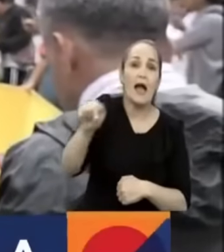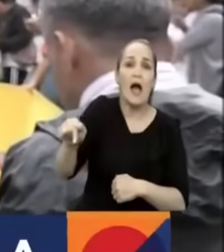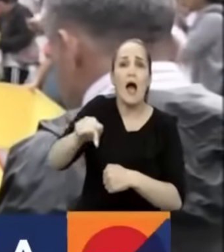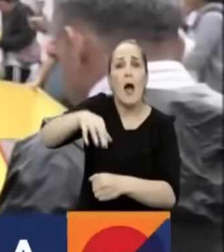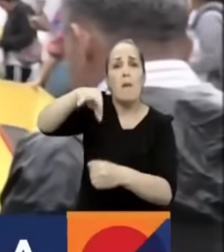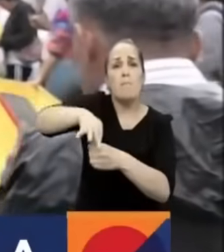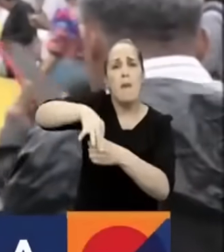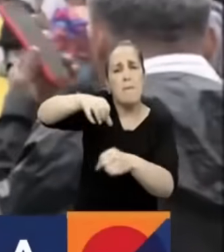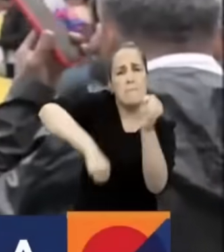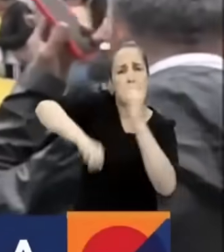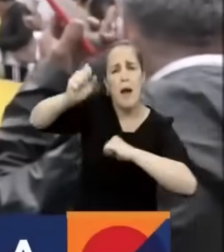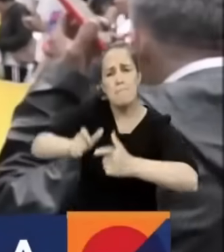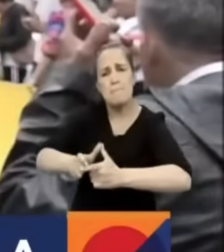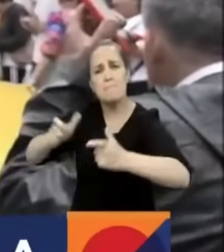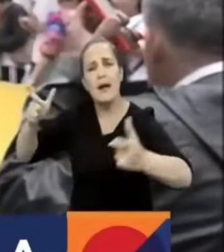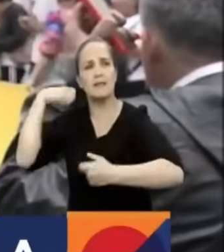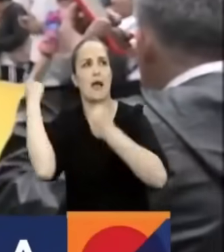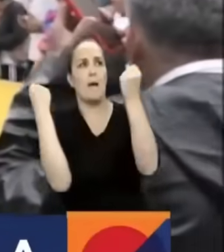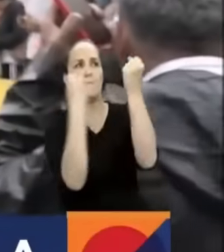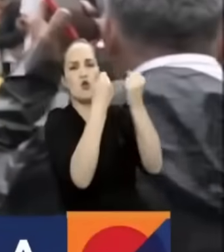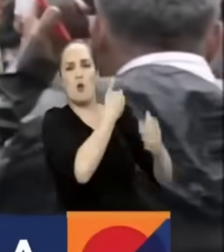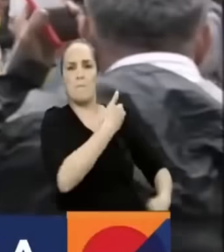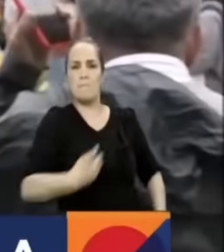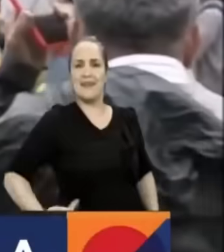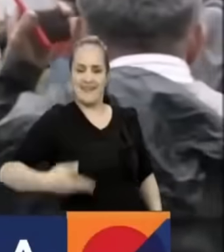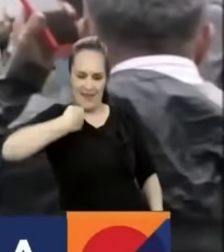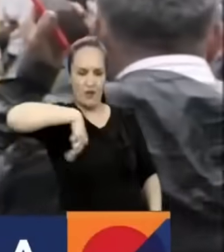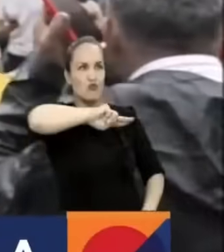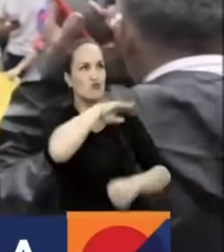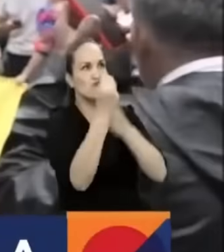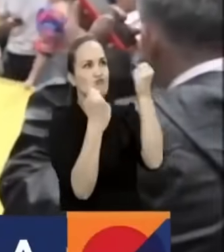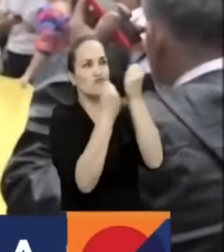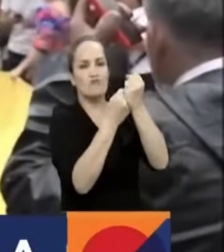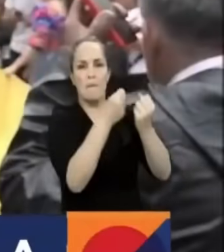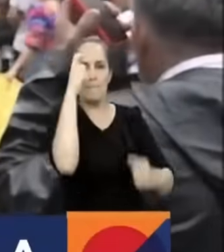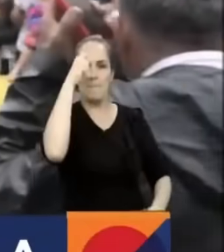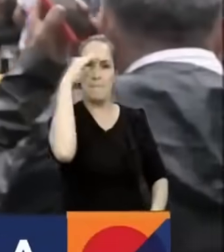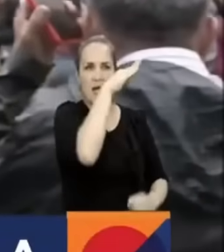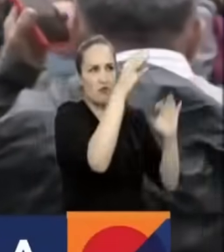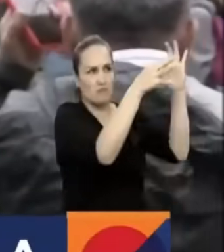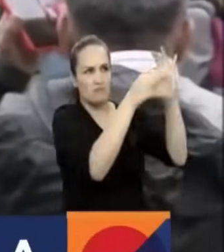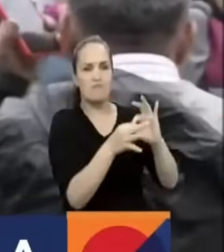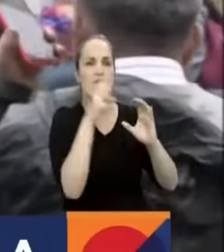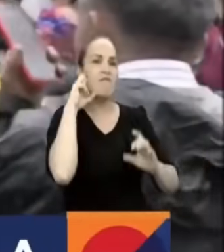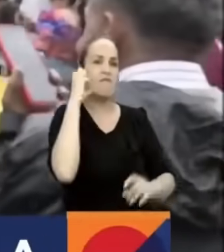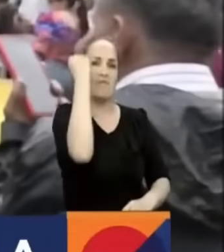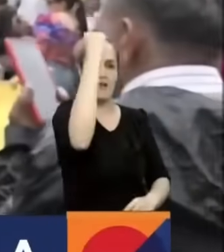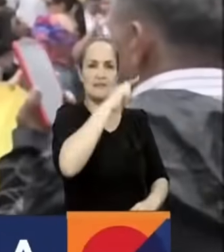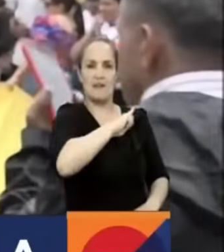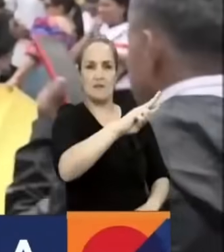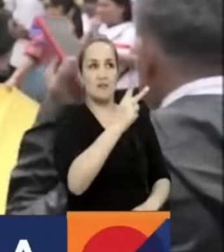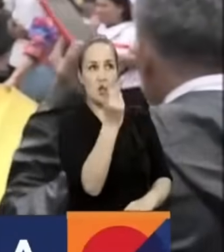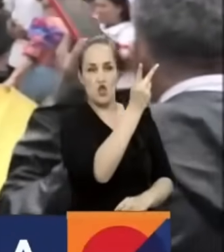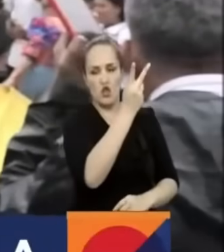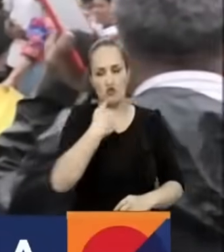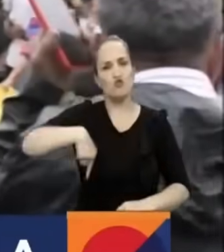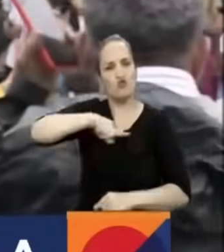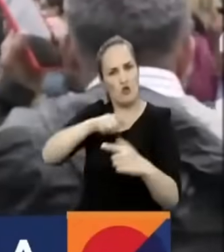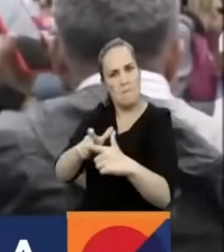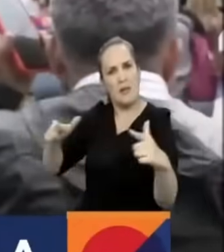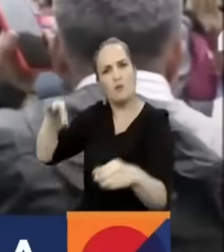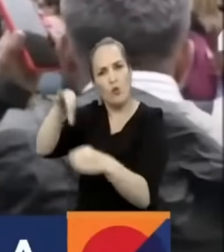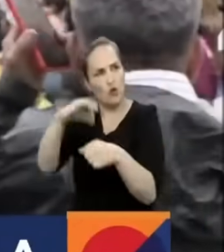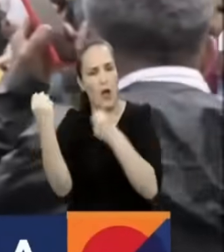nuestro presidente Gustavo Petro Urrego y Francia Márquez. Estamos aquí defendiendo las